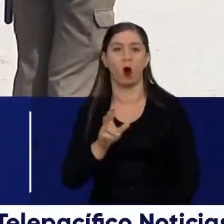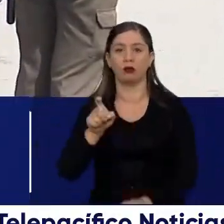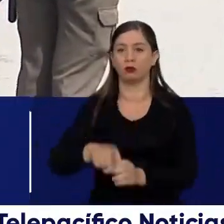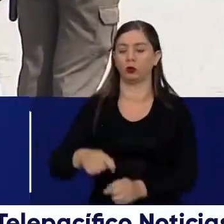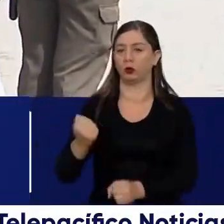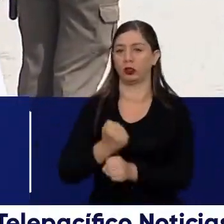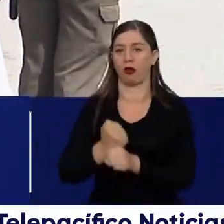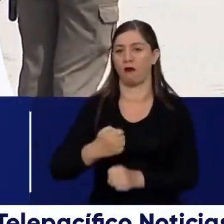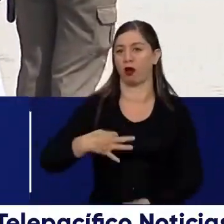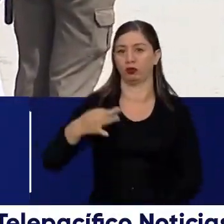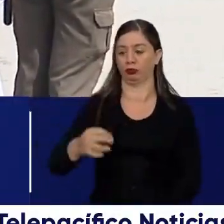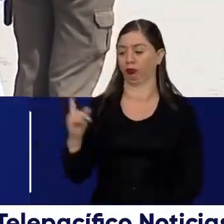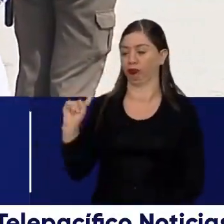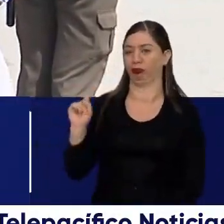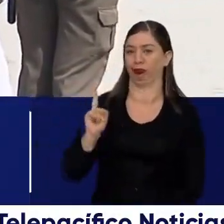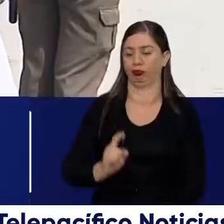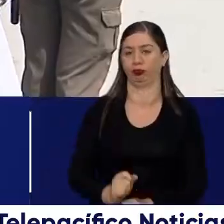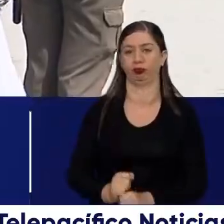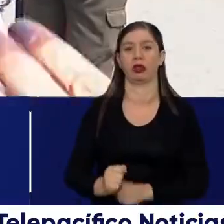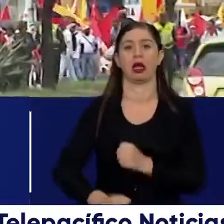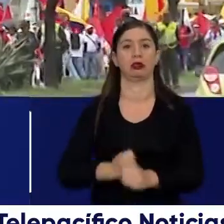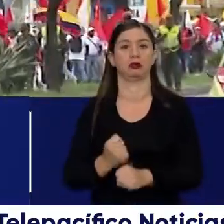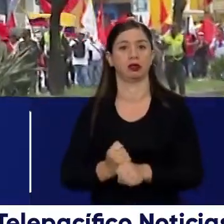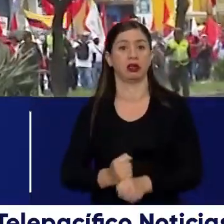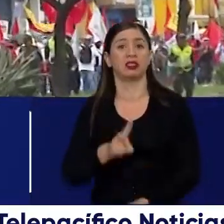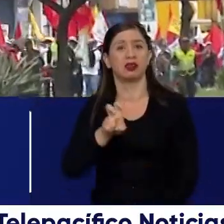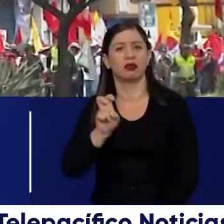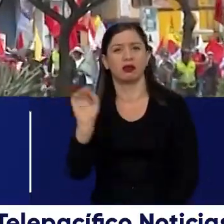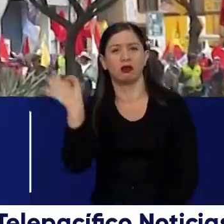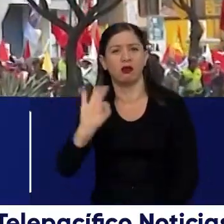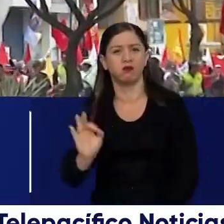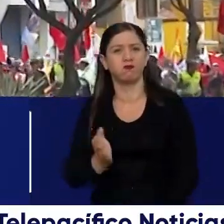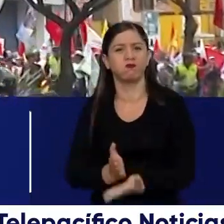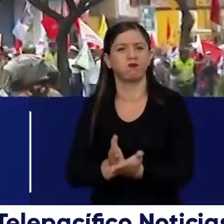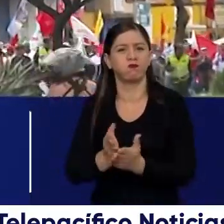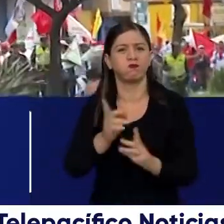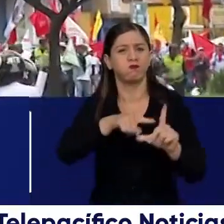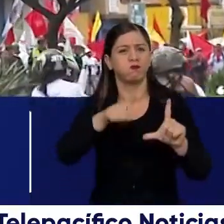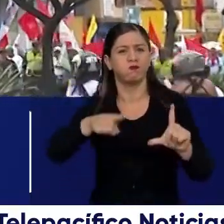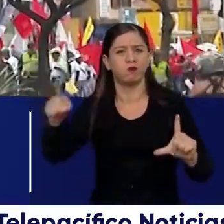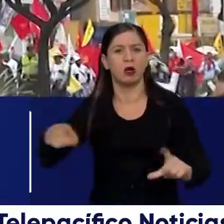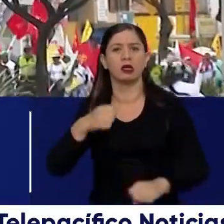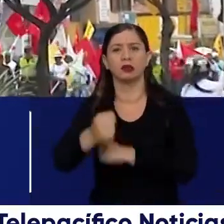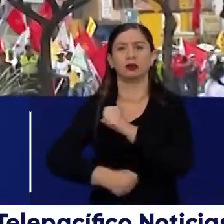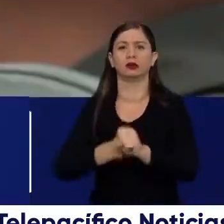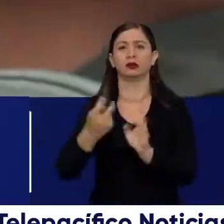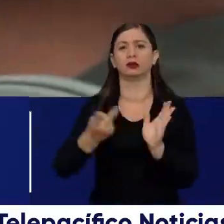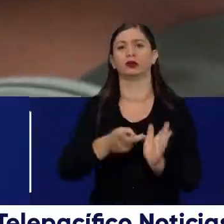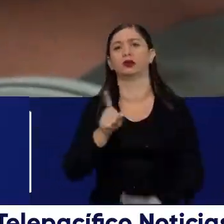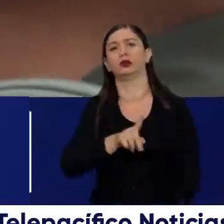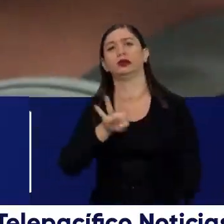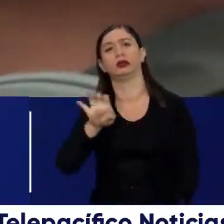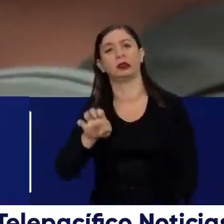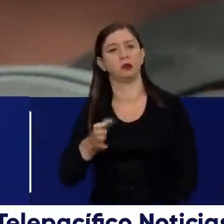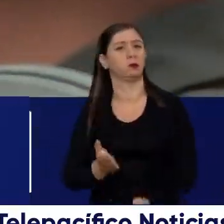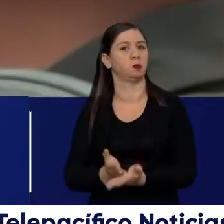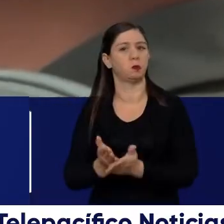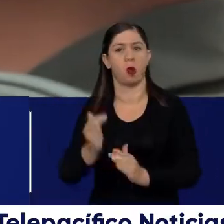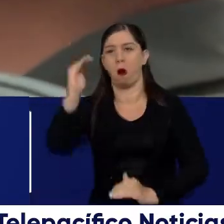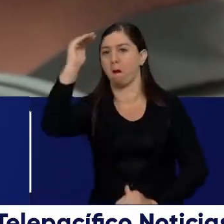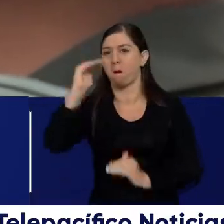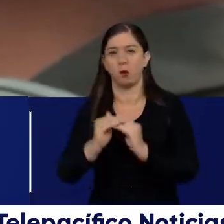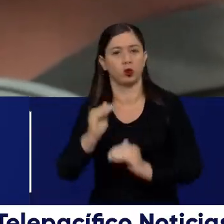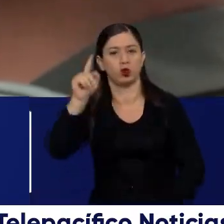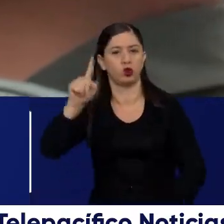hace muchos años. O sea, más del 70%, eso es una cifra que viene como desde 2019 sin que la podamos reducir,